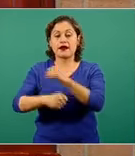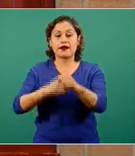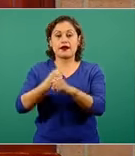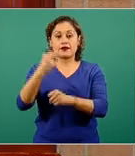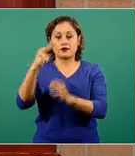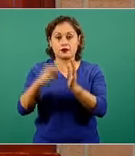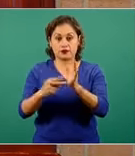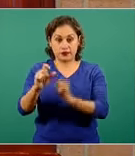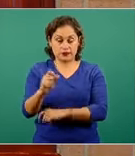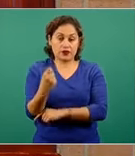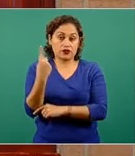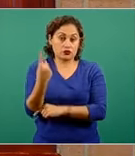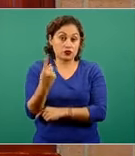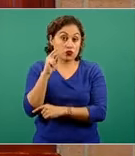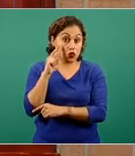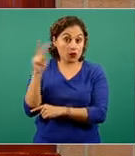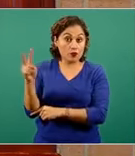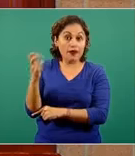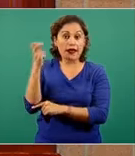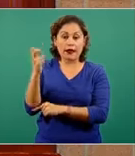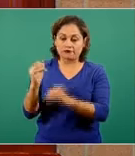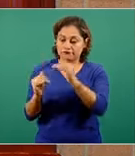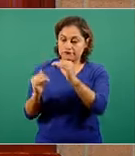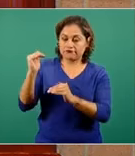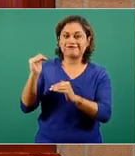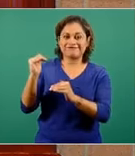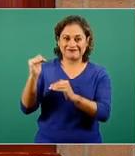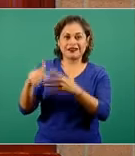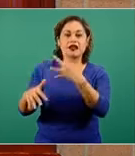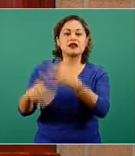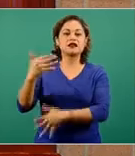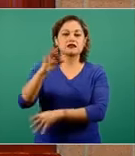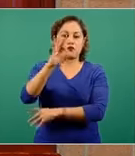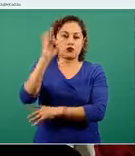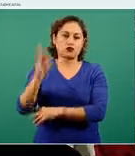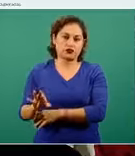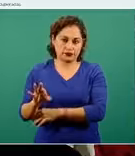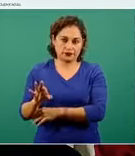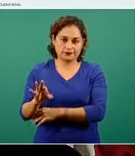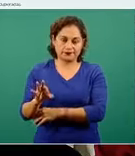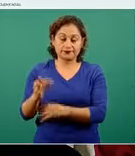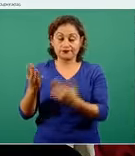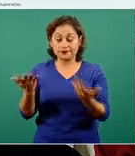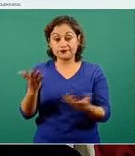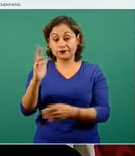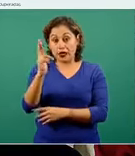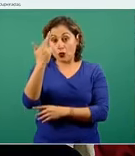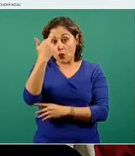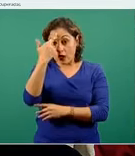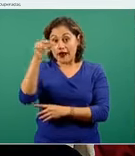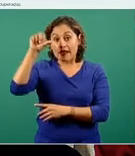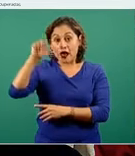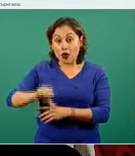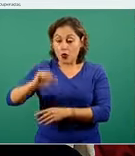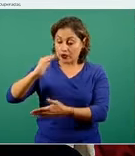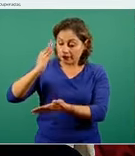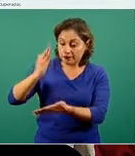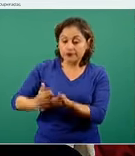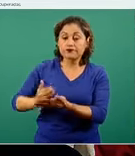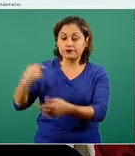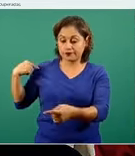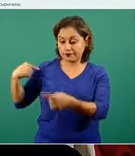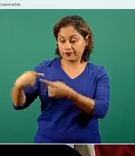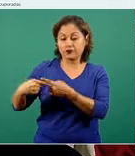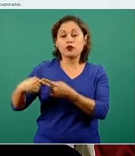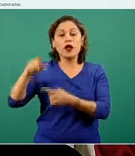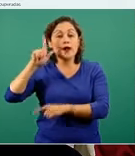este incremento está en más 15%. Recordando que hoy cierra una semana epidemiológica y el día de